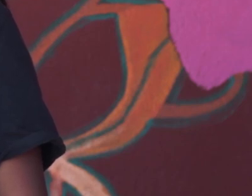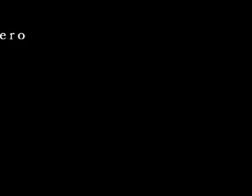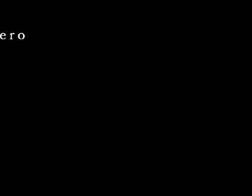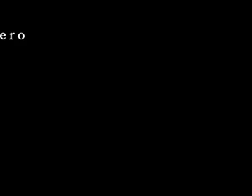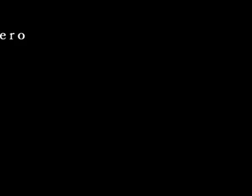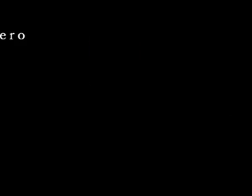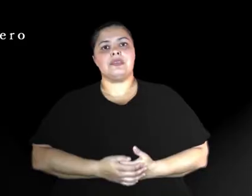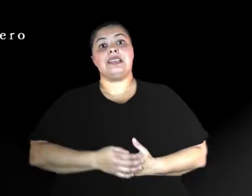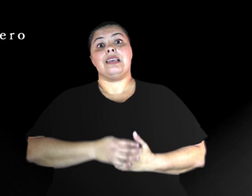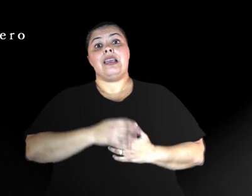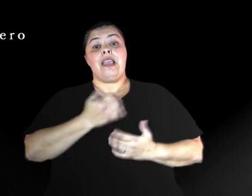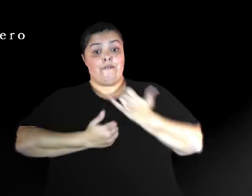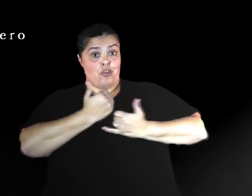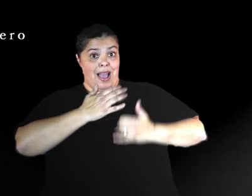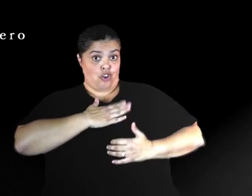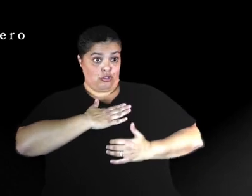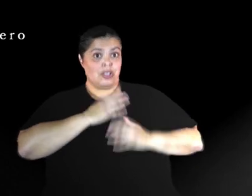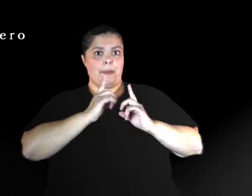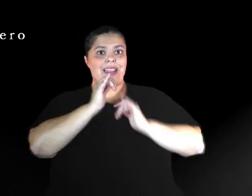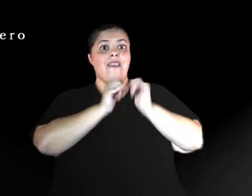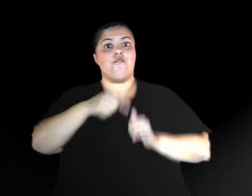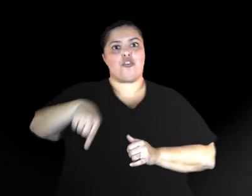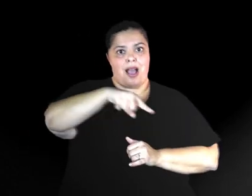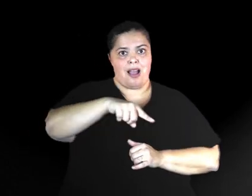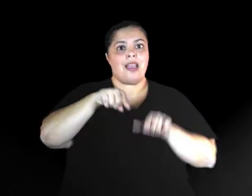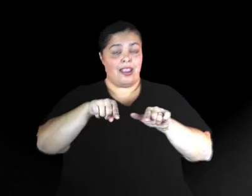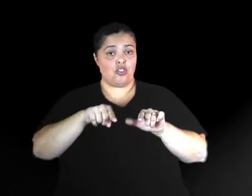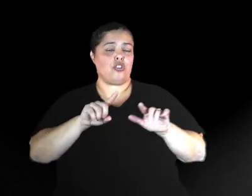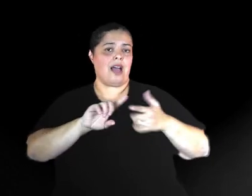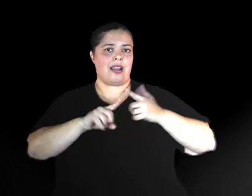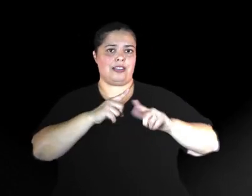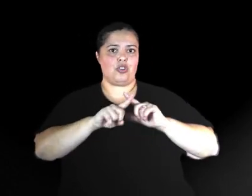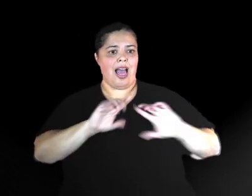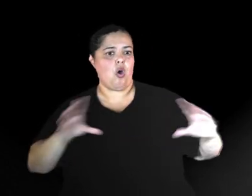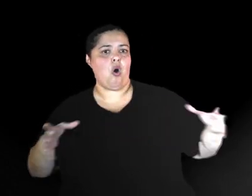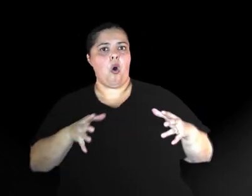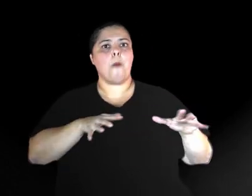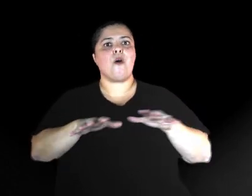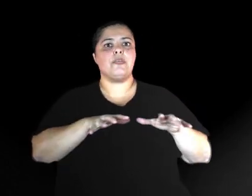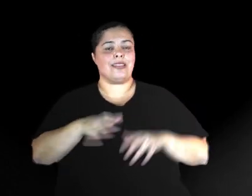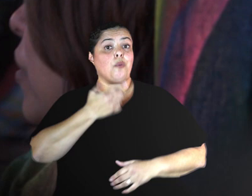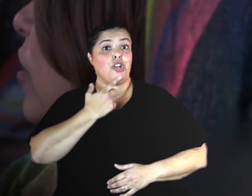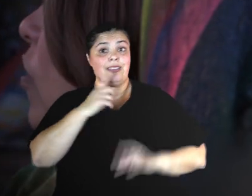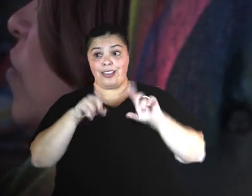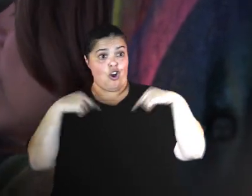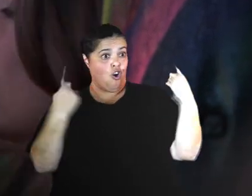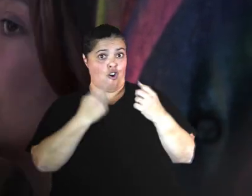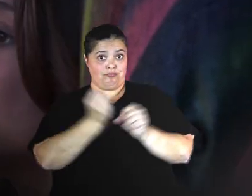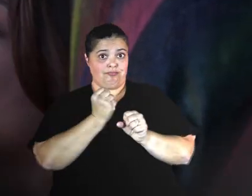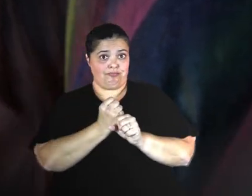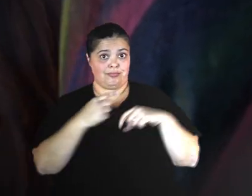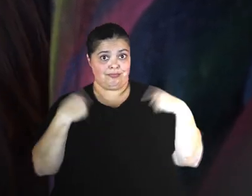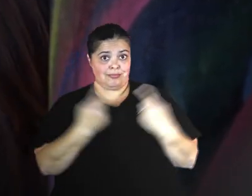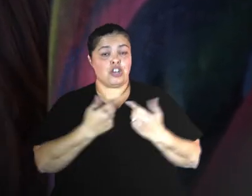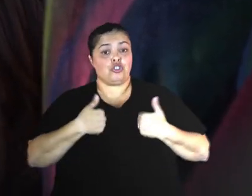informarse e informar, que tiene todo que ver con este movimiento político que estamos haciendo, porque somos